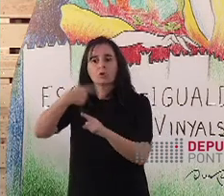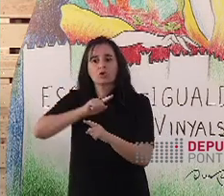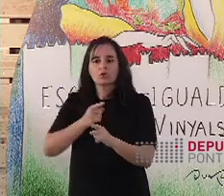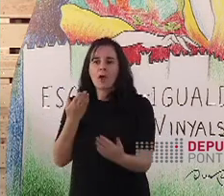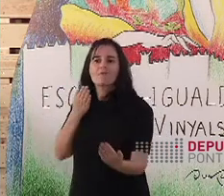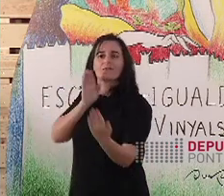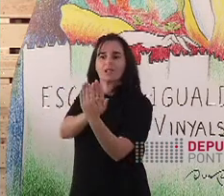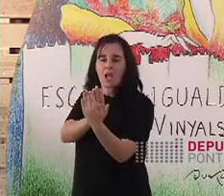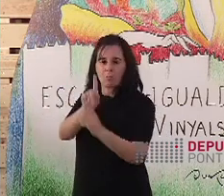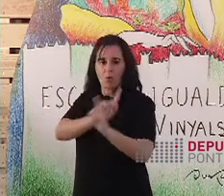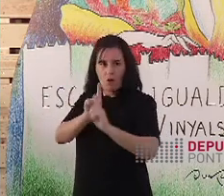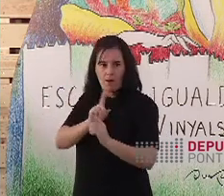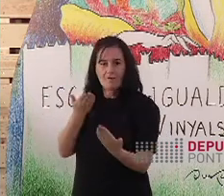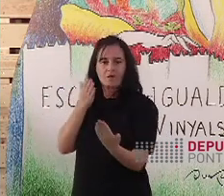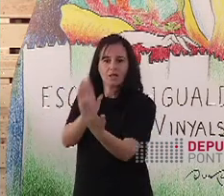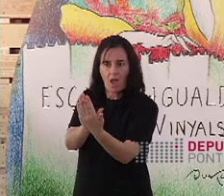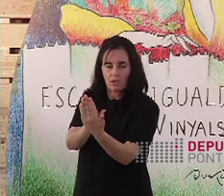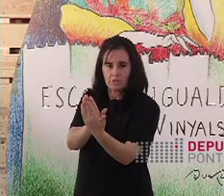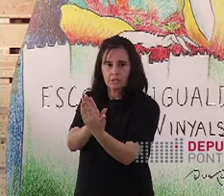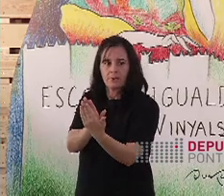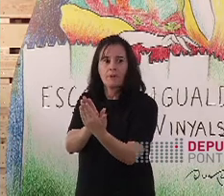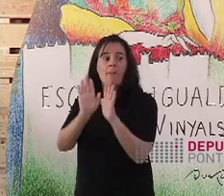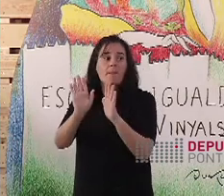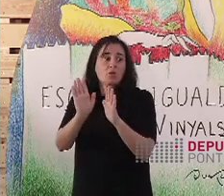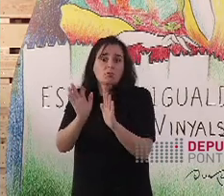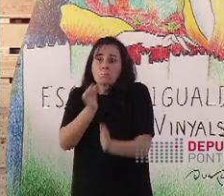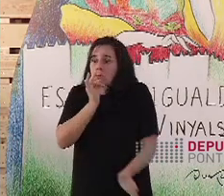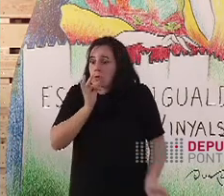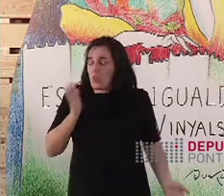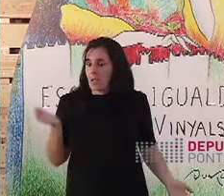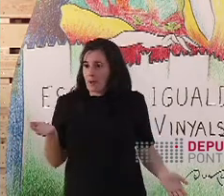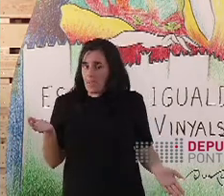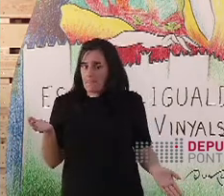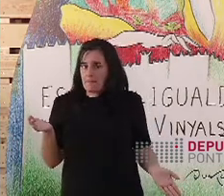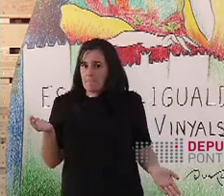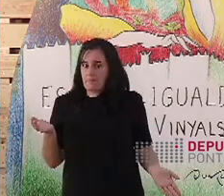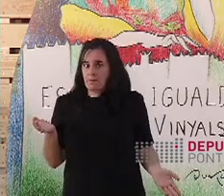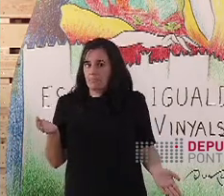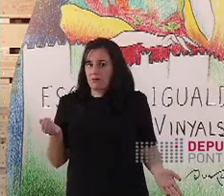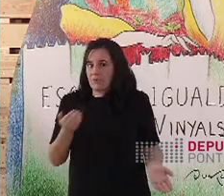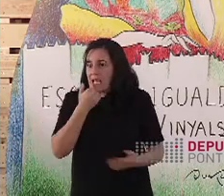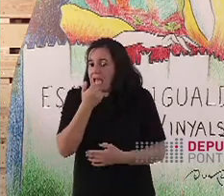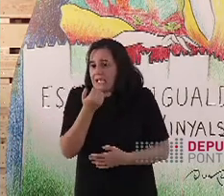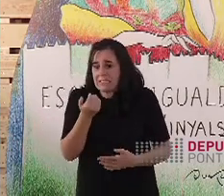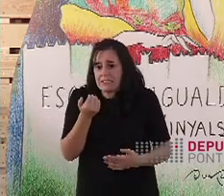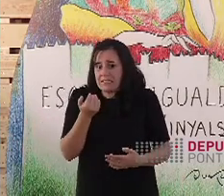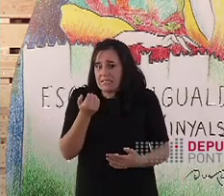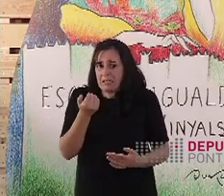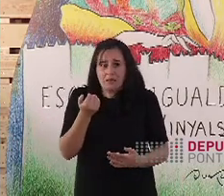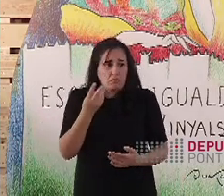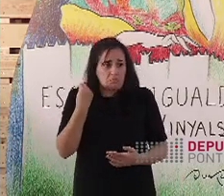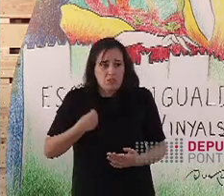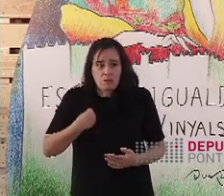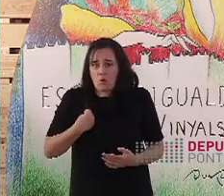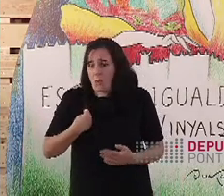este fenómeno. Sin embargo, non está sendo, vamos, ni siquiera o que está sobre a mesa se